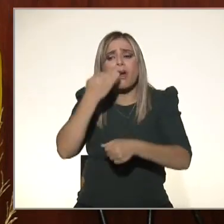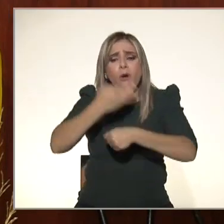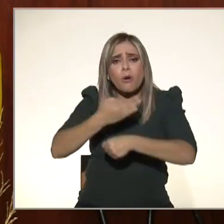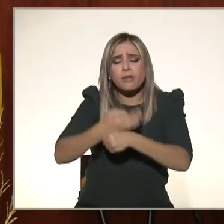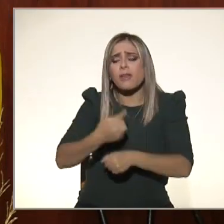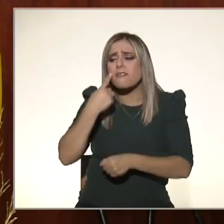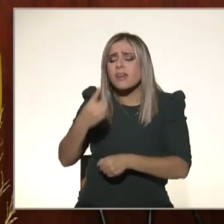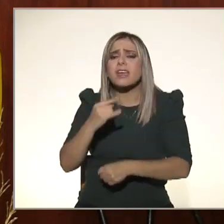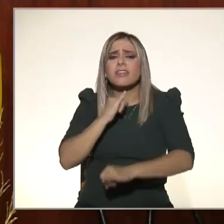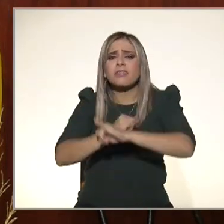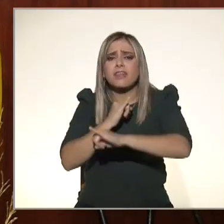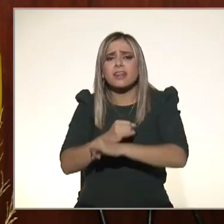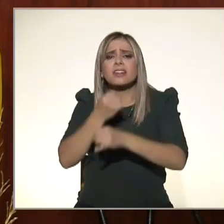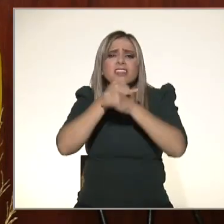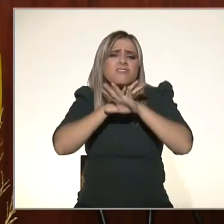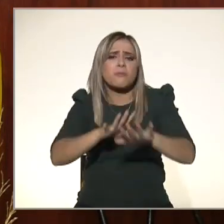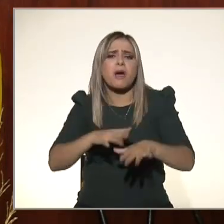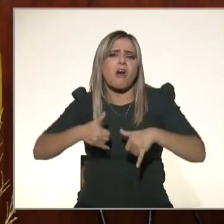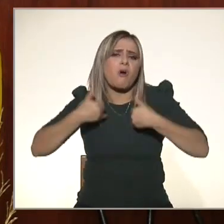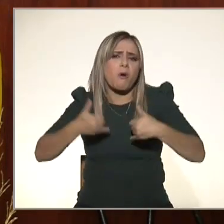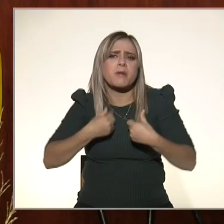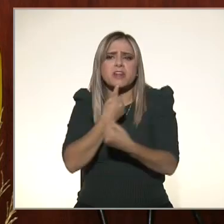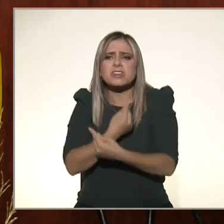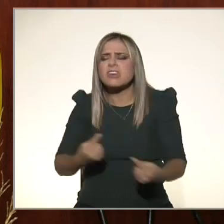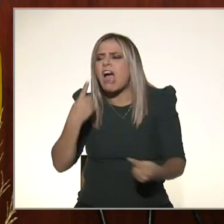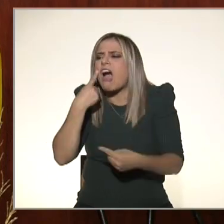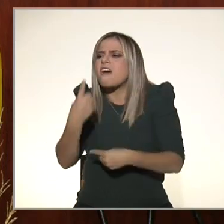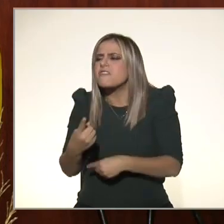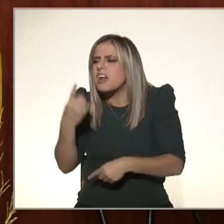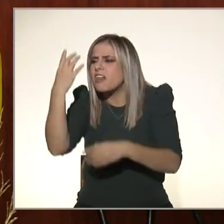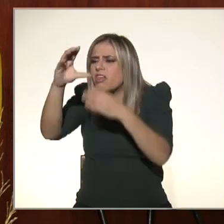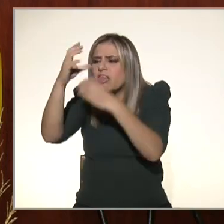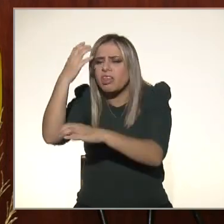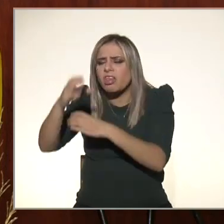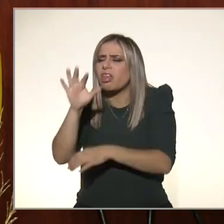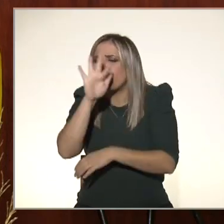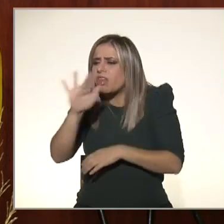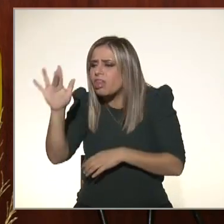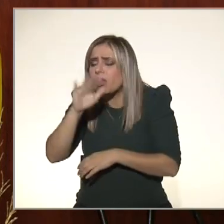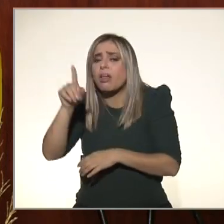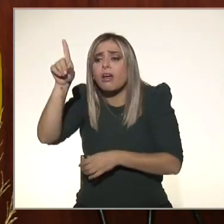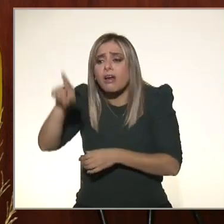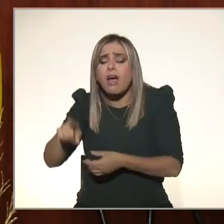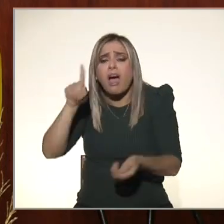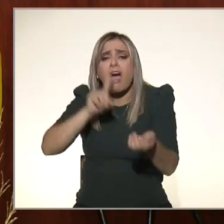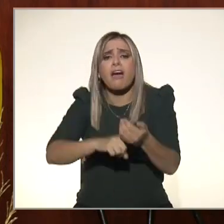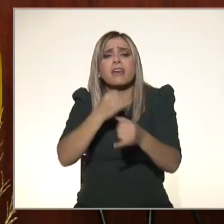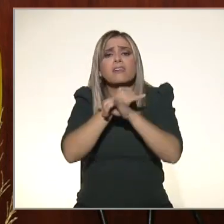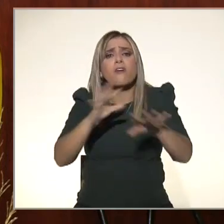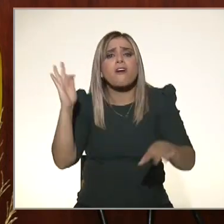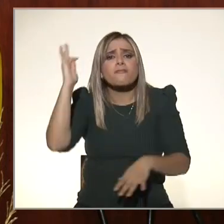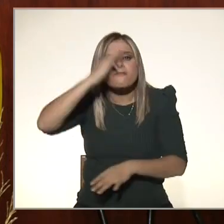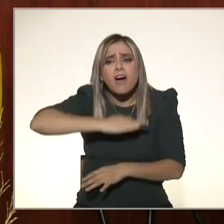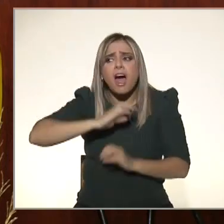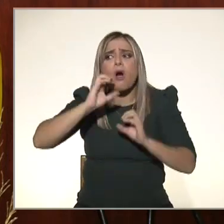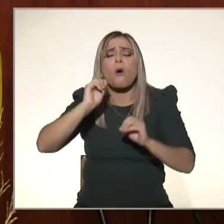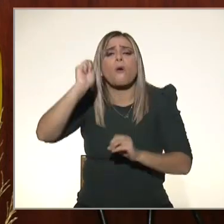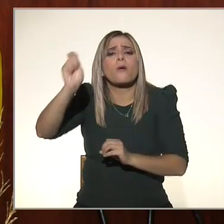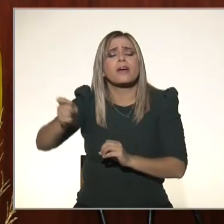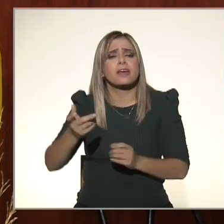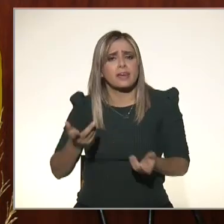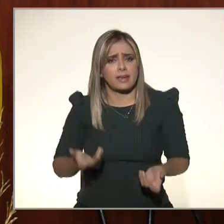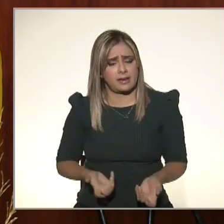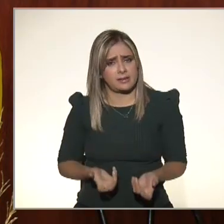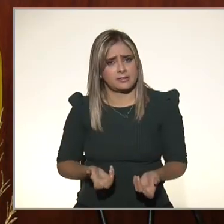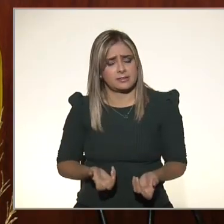muy fácil para los niños, para los jóvenes, entrar en Enter, en lo el que dispositivo salga. y quién sabe qué están viendo. ¿Sí? Entonces